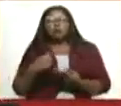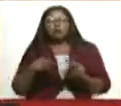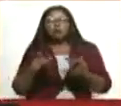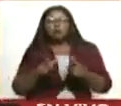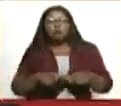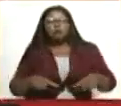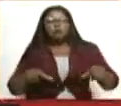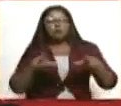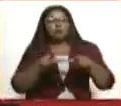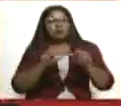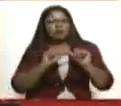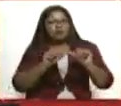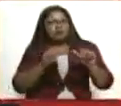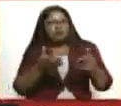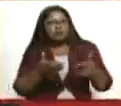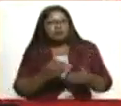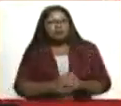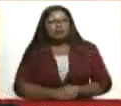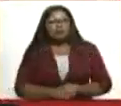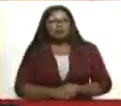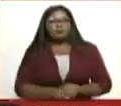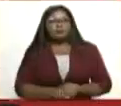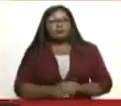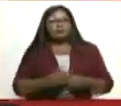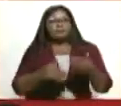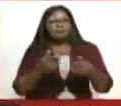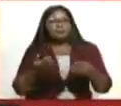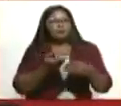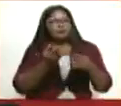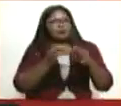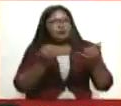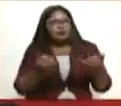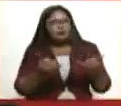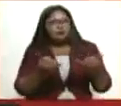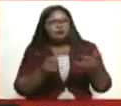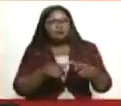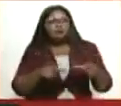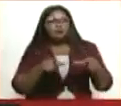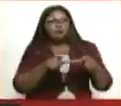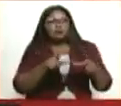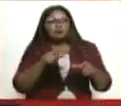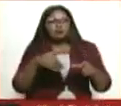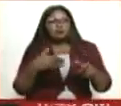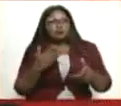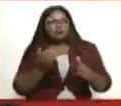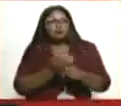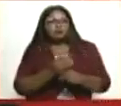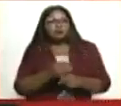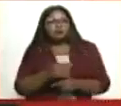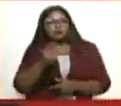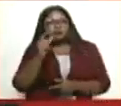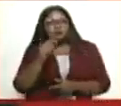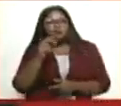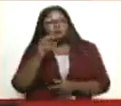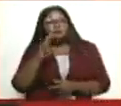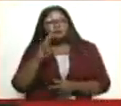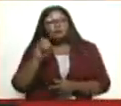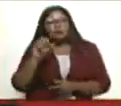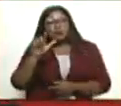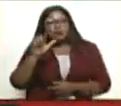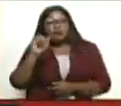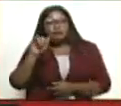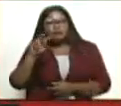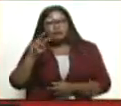queda en Antioquia, el Bajo Cauca antioqueño, el nordeste de Antioquia y el sur de Bolívar, que son zonas donde han habido